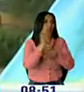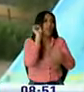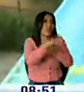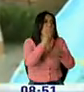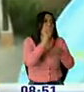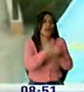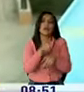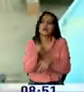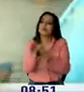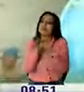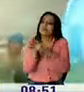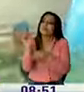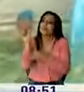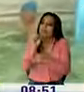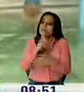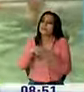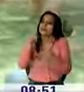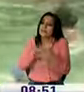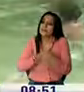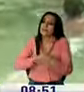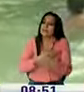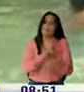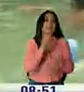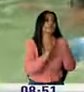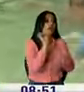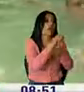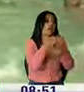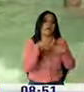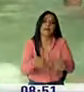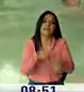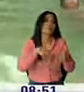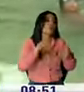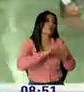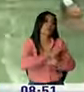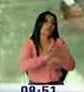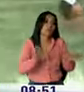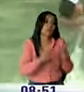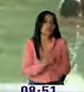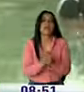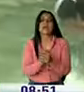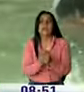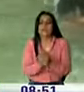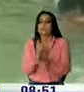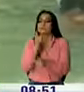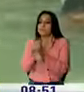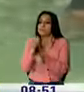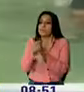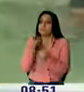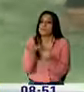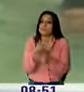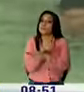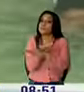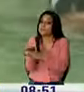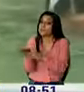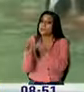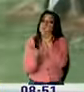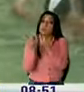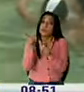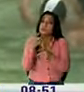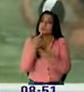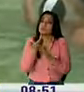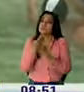ellos quieren, pero nosotros no vamos a permitir eso. Precisamente entonces de eso, don Eduardo, ¿cuáles serían las recomendaciones para que el turista